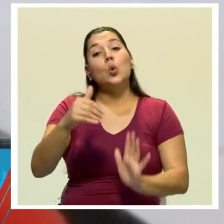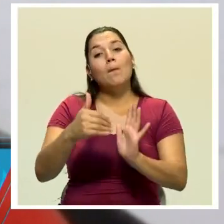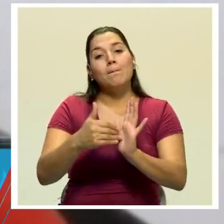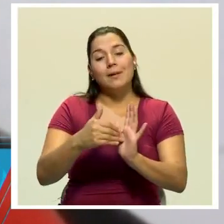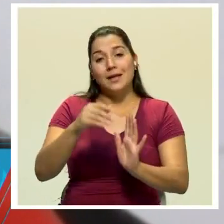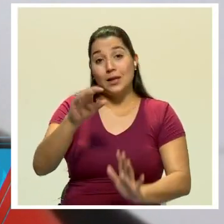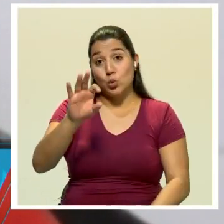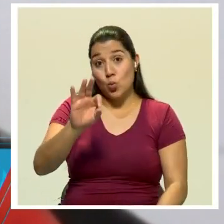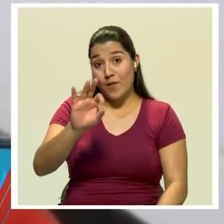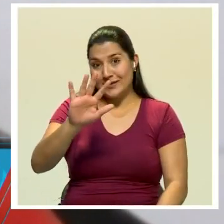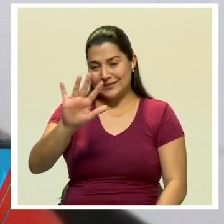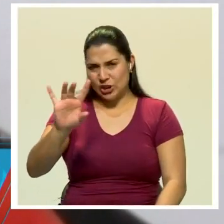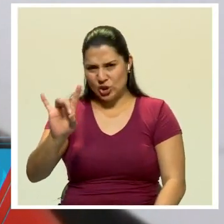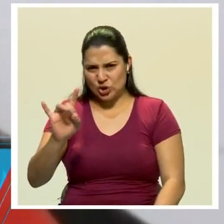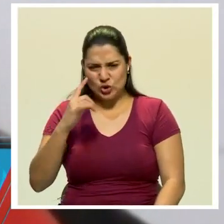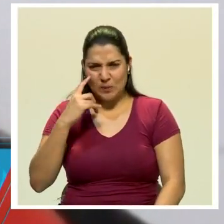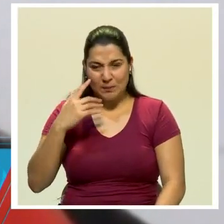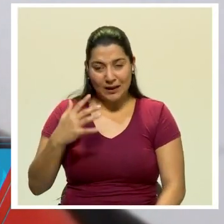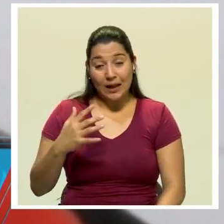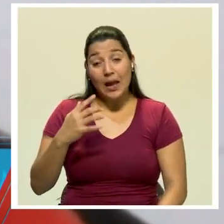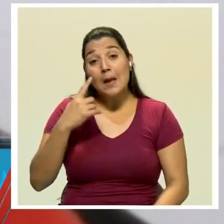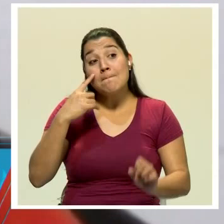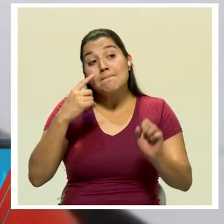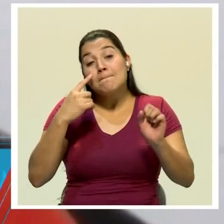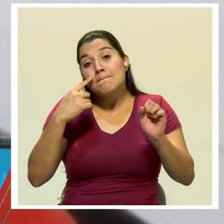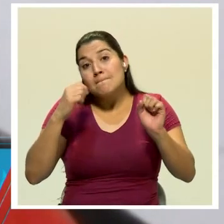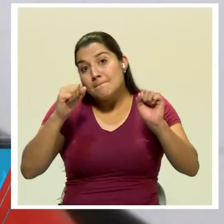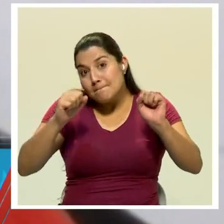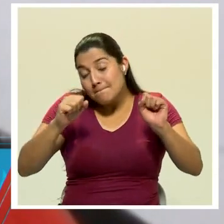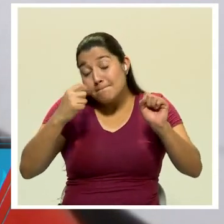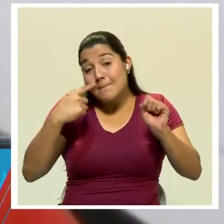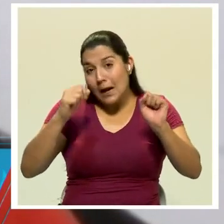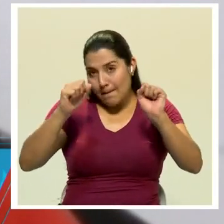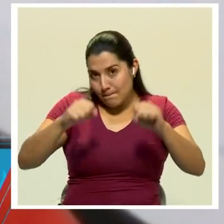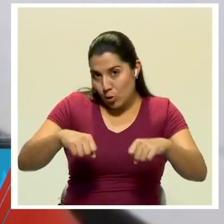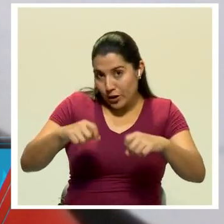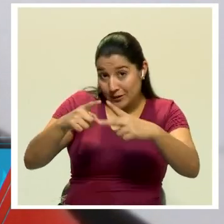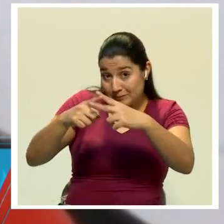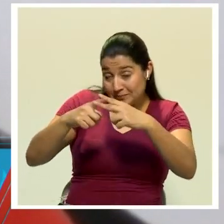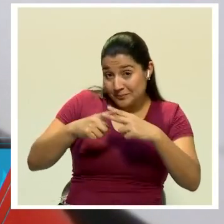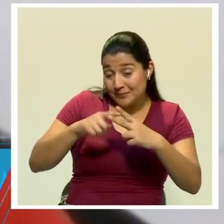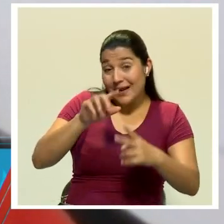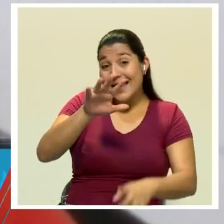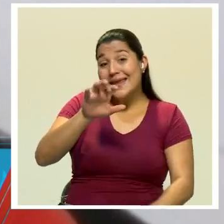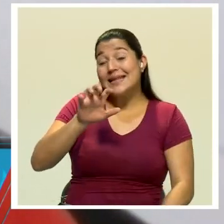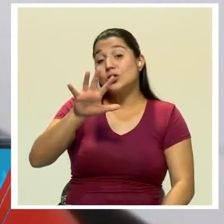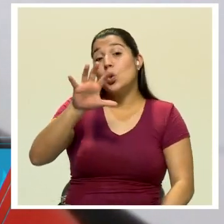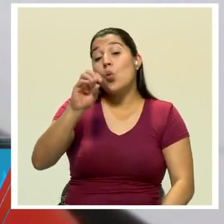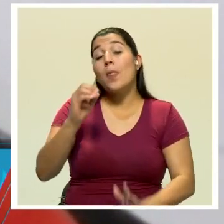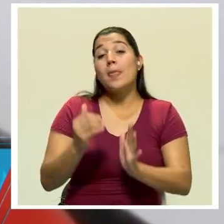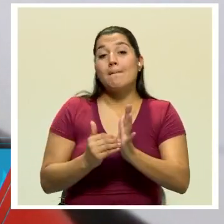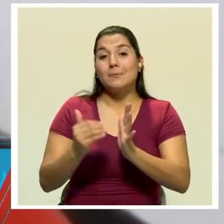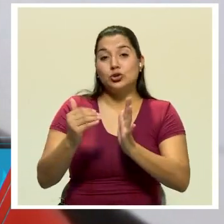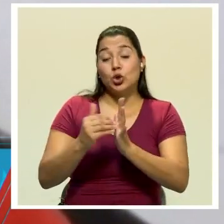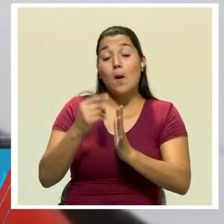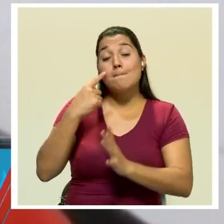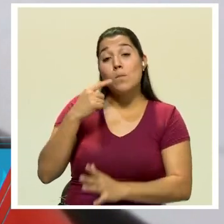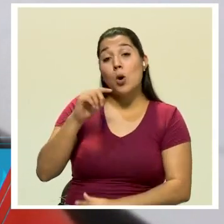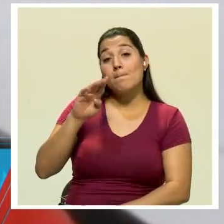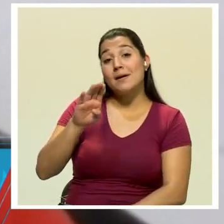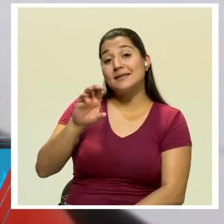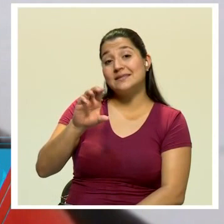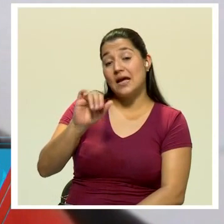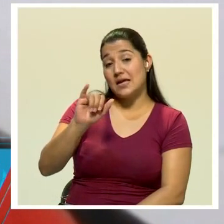21.958 para venir a financiar, como usted bien lo decía, 550 millones financiados por el BESIE para